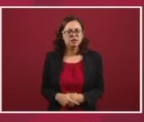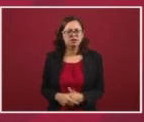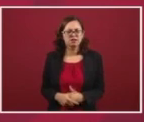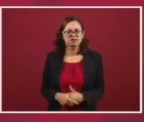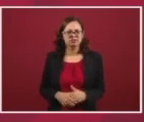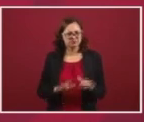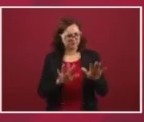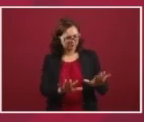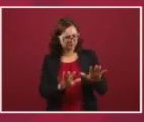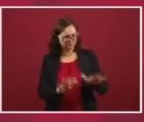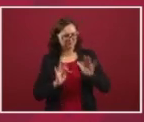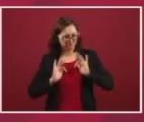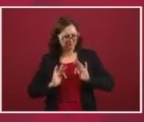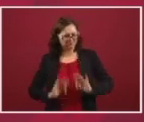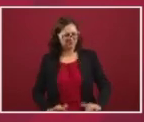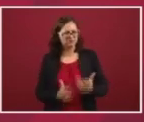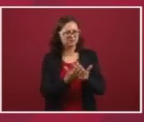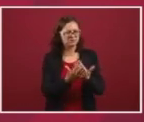Espérate,